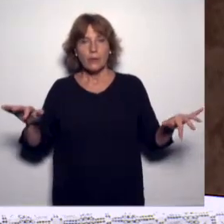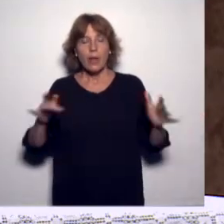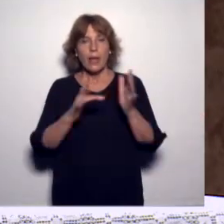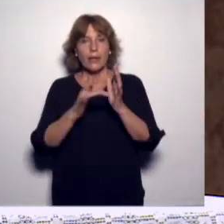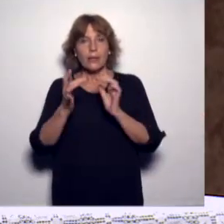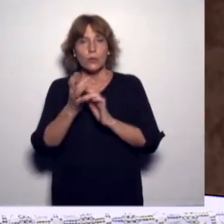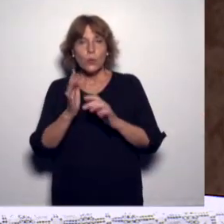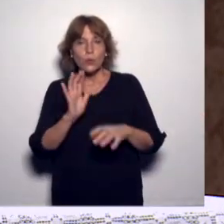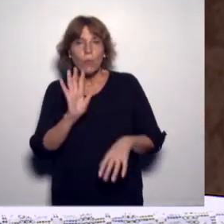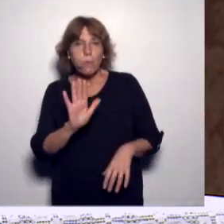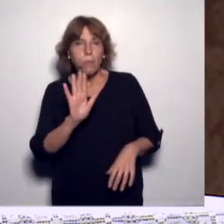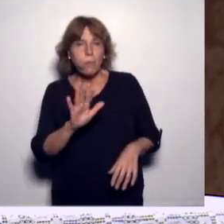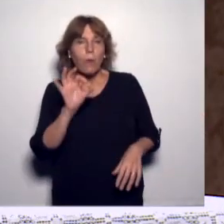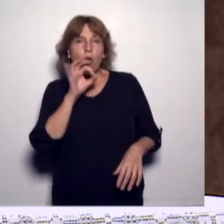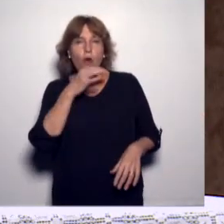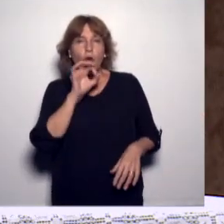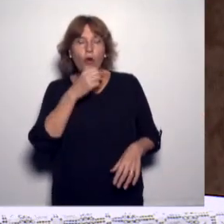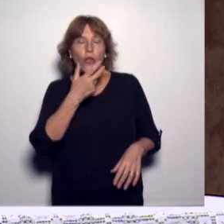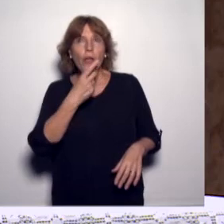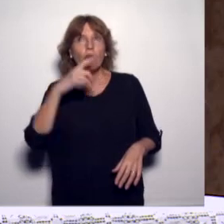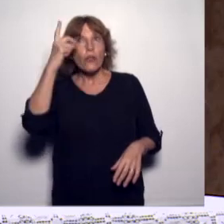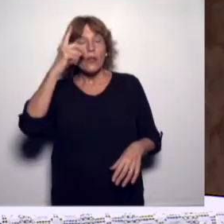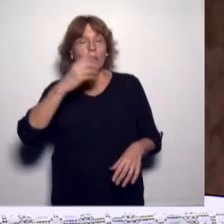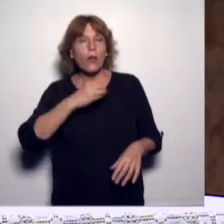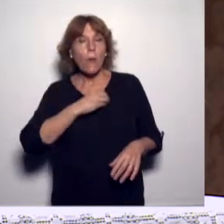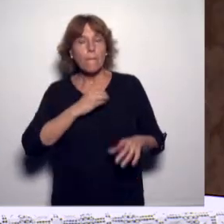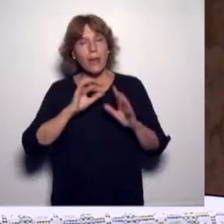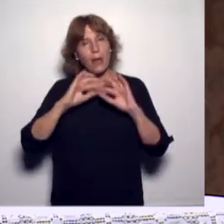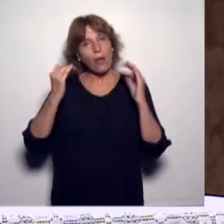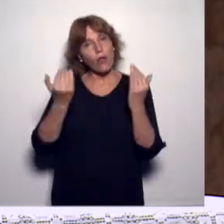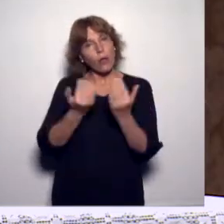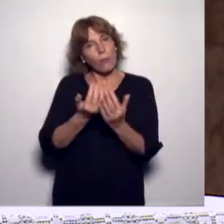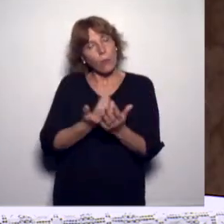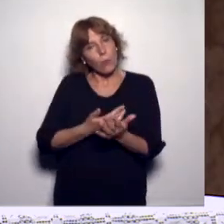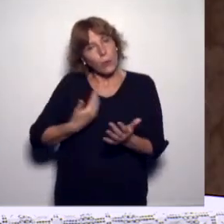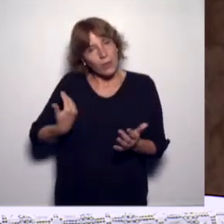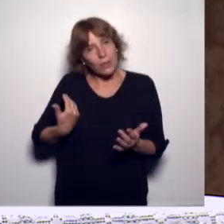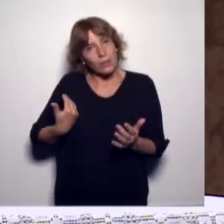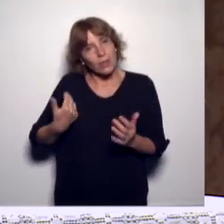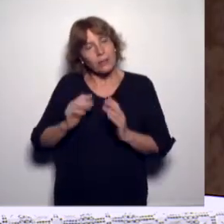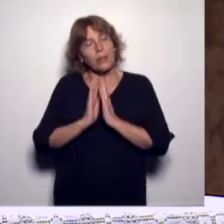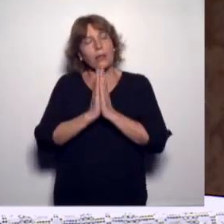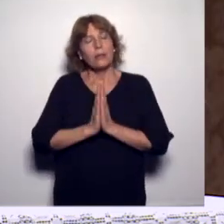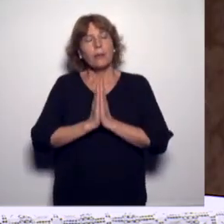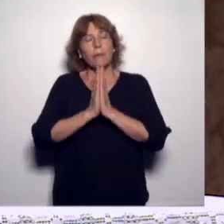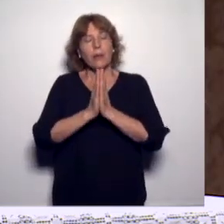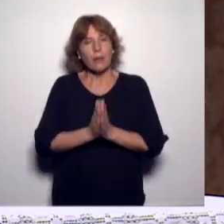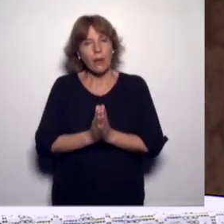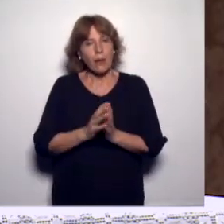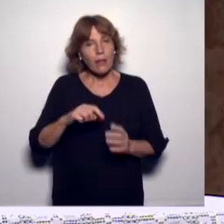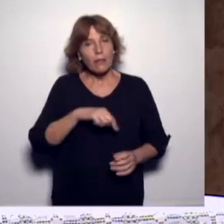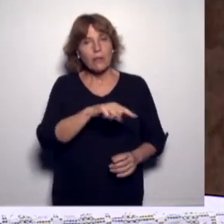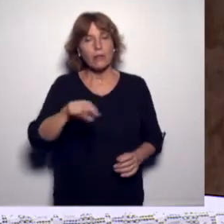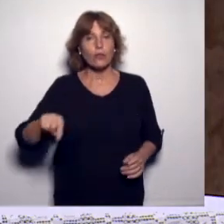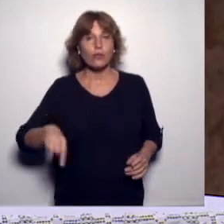Cordero de Dios, que quitas el pecado del mundo, ten piedad de